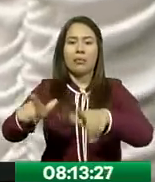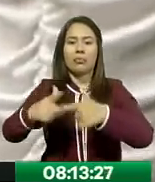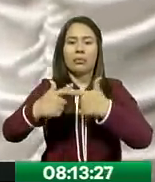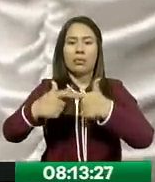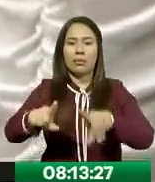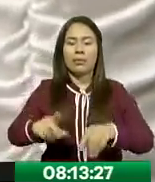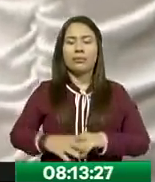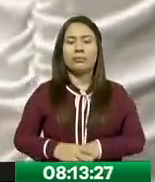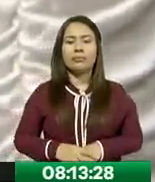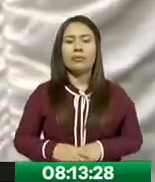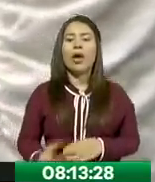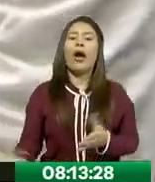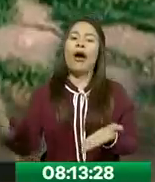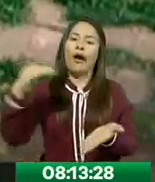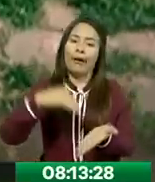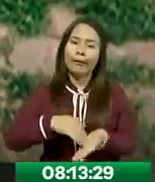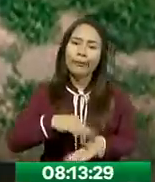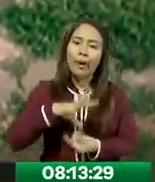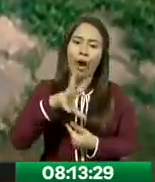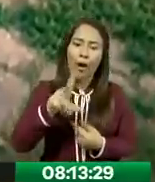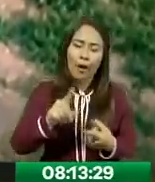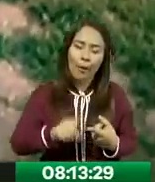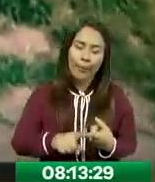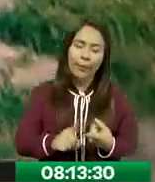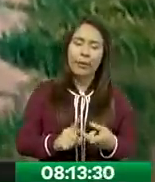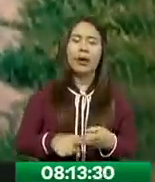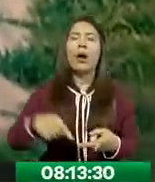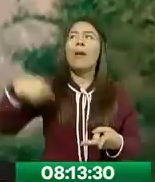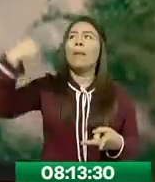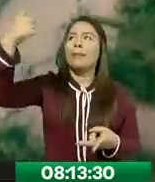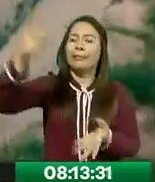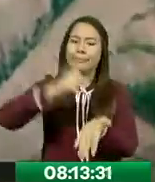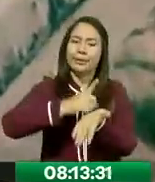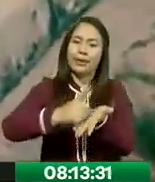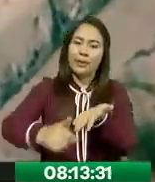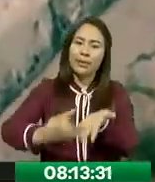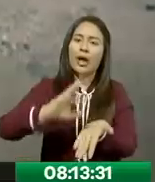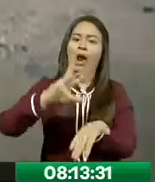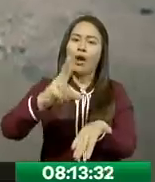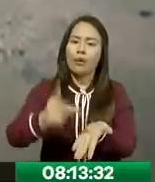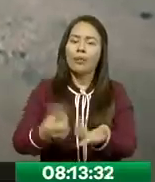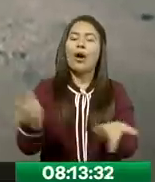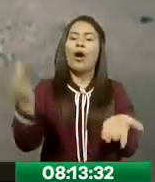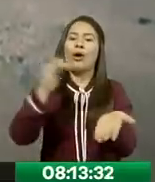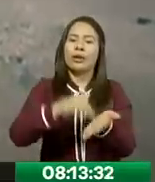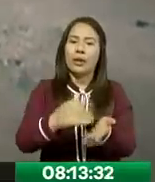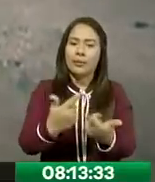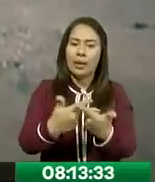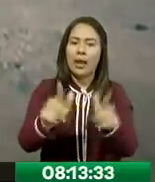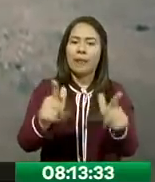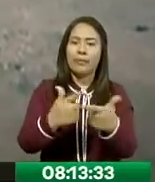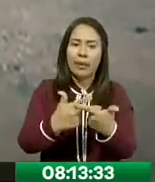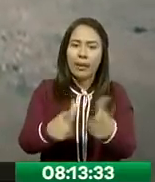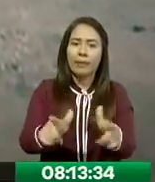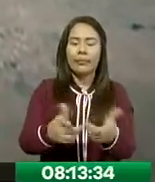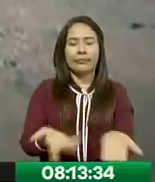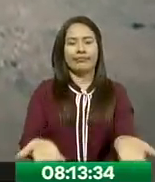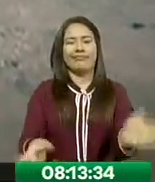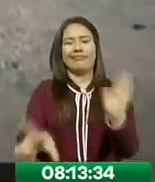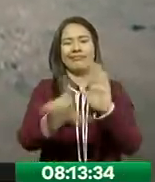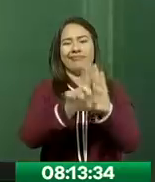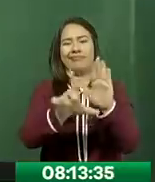y pasado mañana vuelven a robar y están libres en la próxima semana y la otra semana vuelven a robar y así por el estilo, con